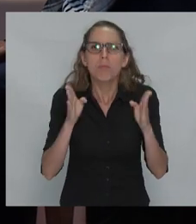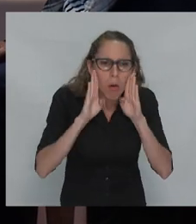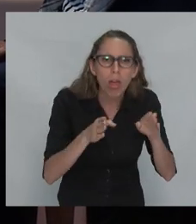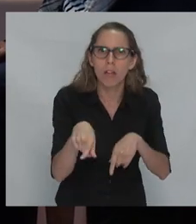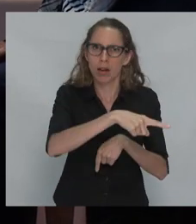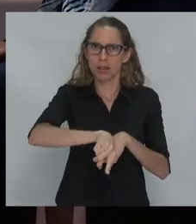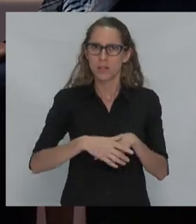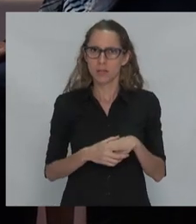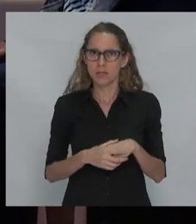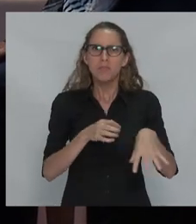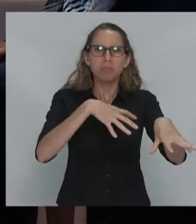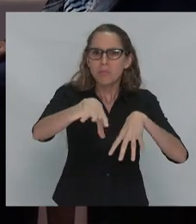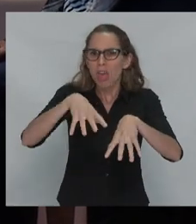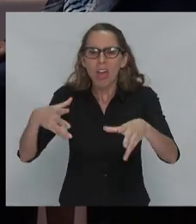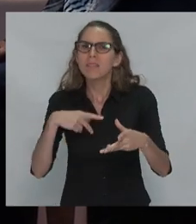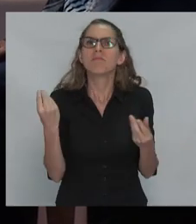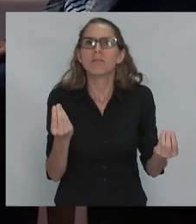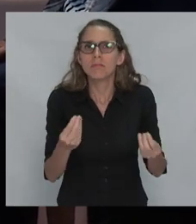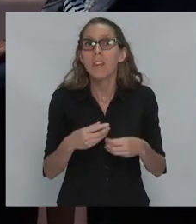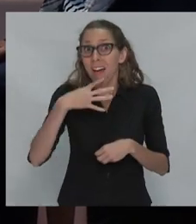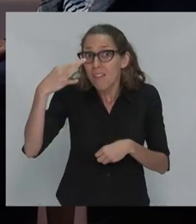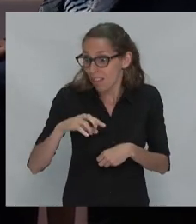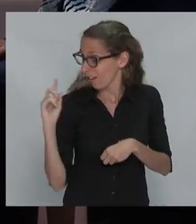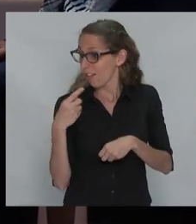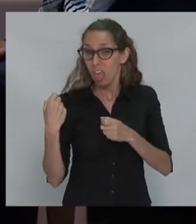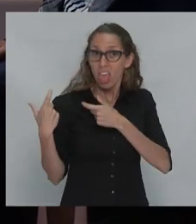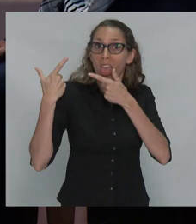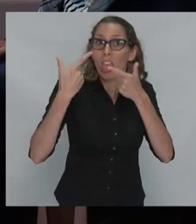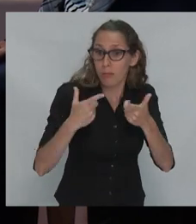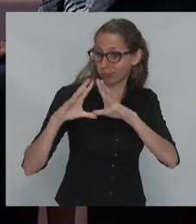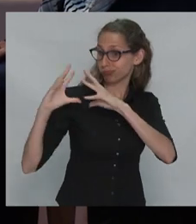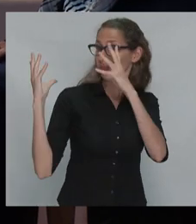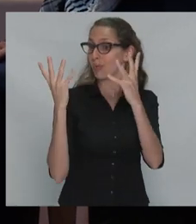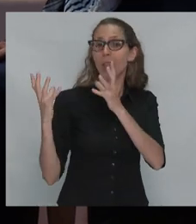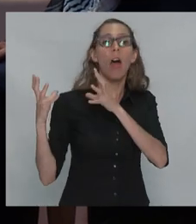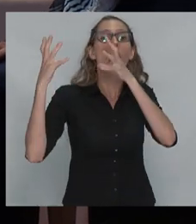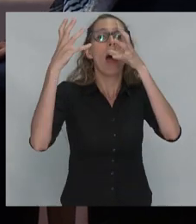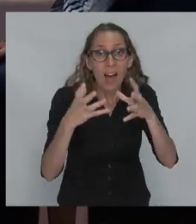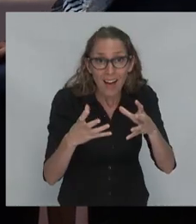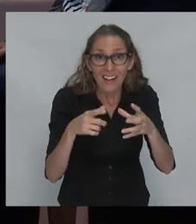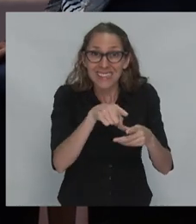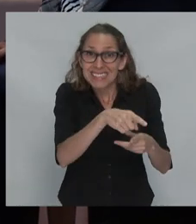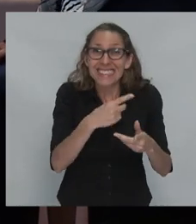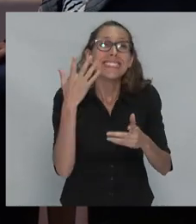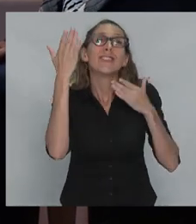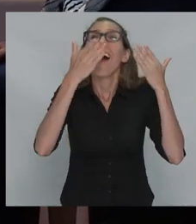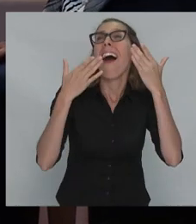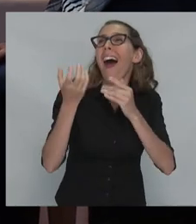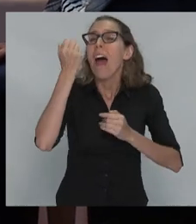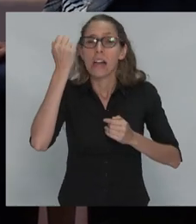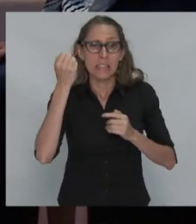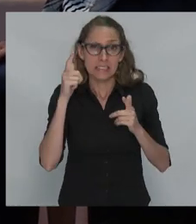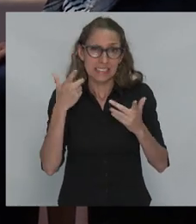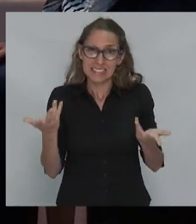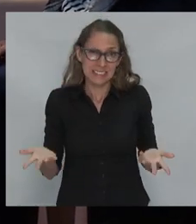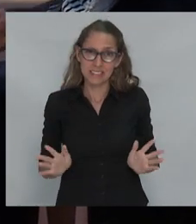que le estamos entregando un mundo muy poco deseable. Y si hablamos